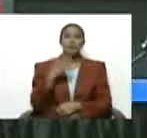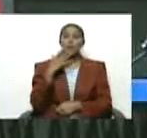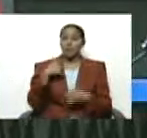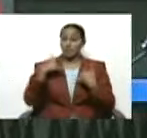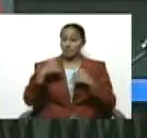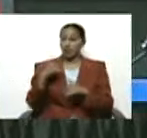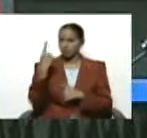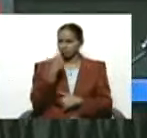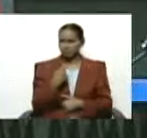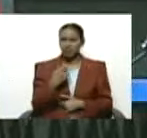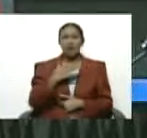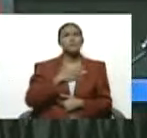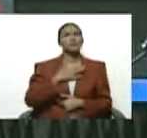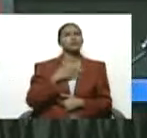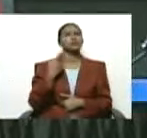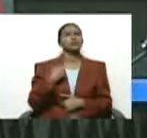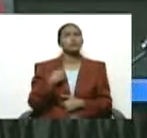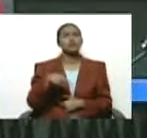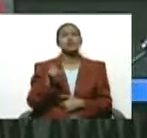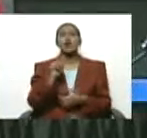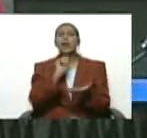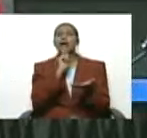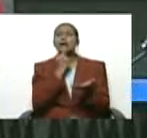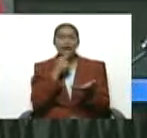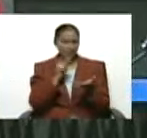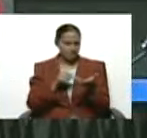dijo, papá, yo tenía una clave y ahora me piden otra.